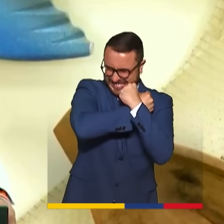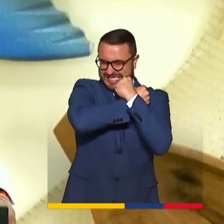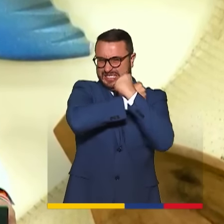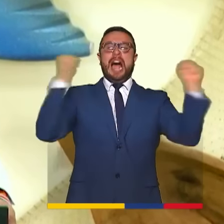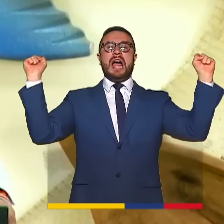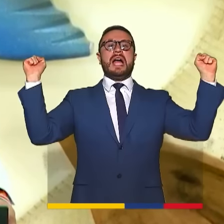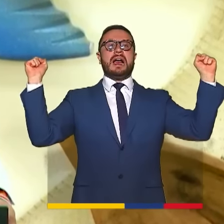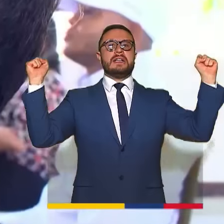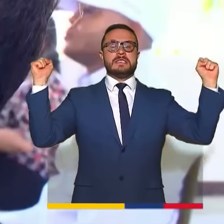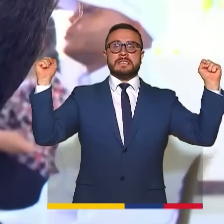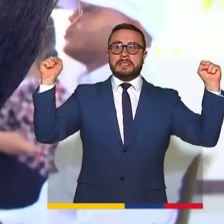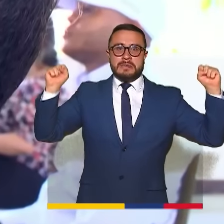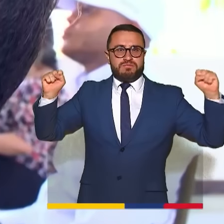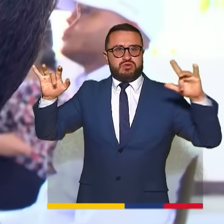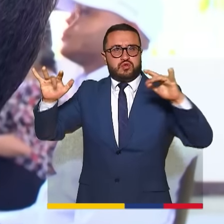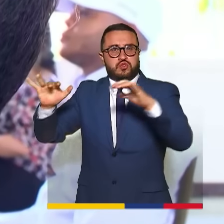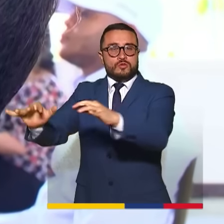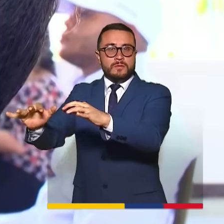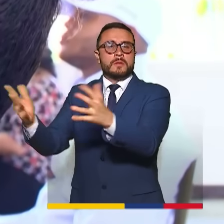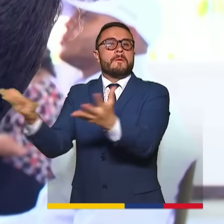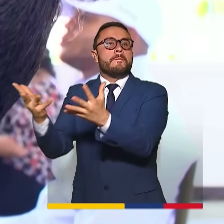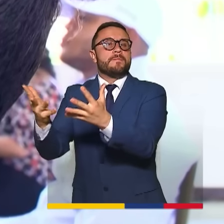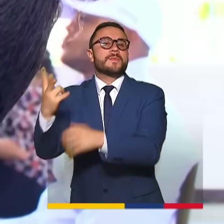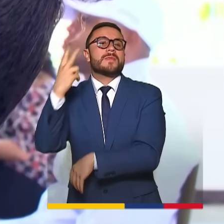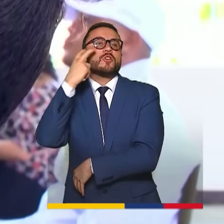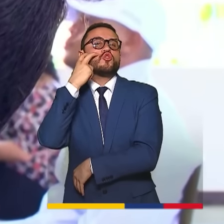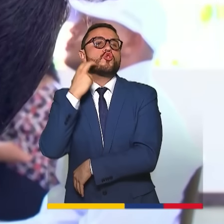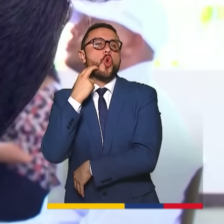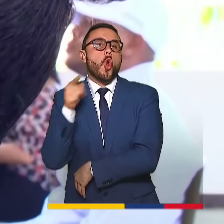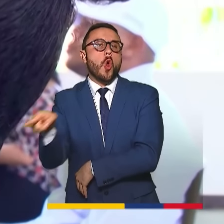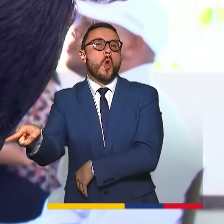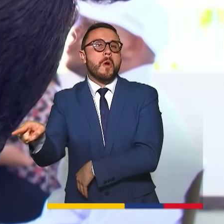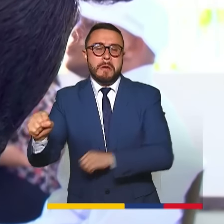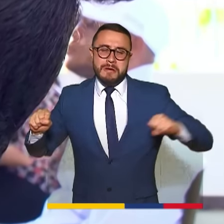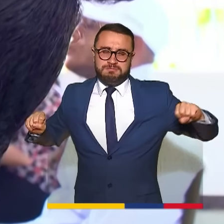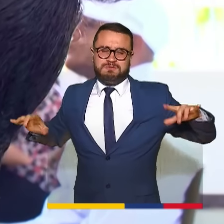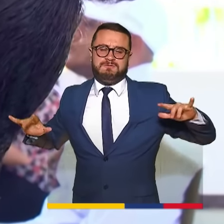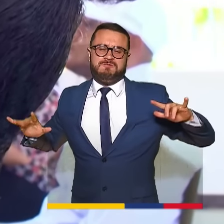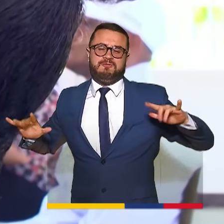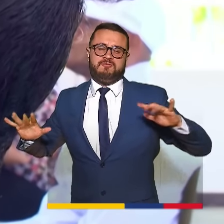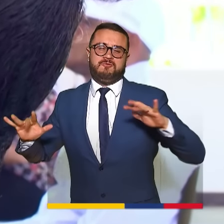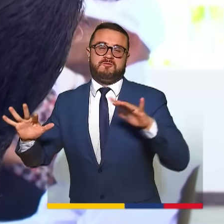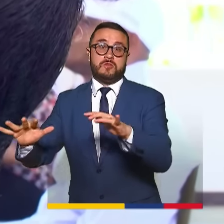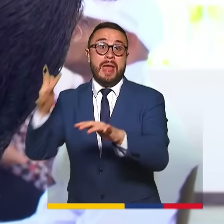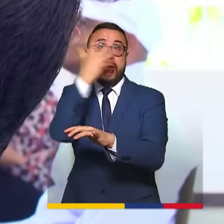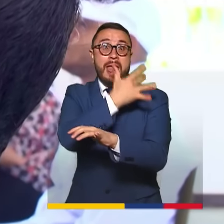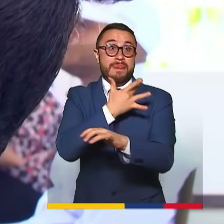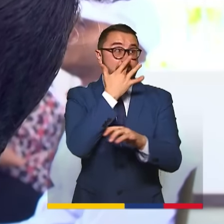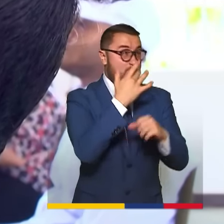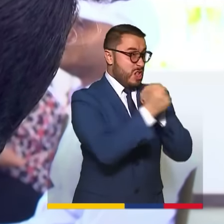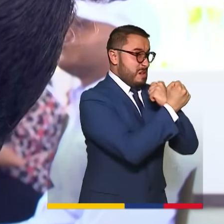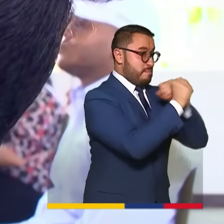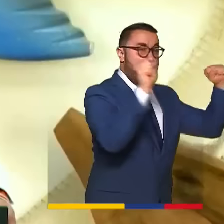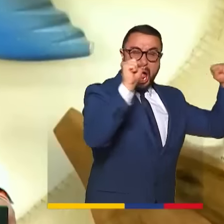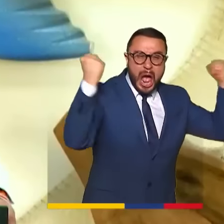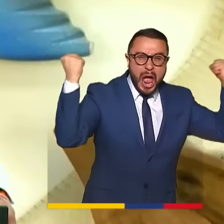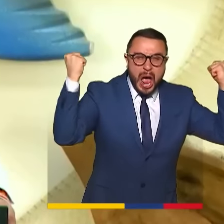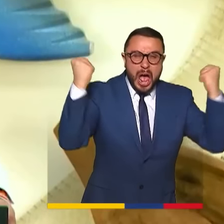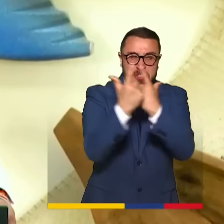Así se construyó el Chocó, el litoral pacífico colombiano. Así se